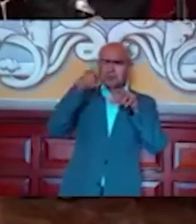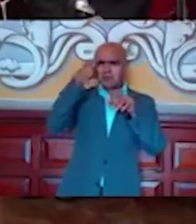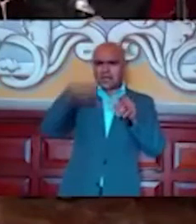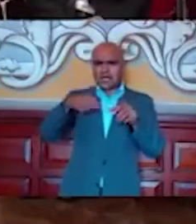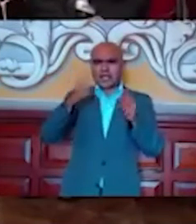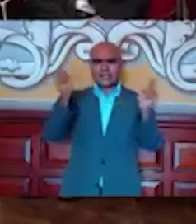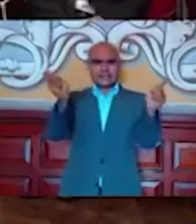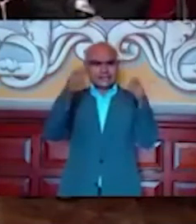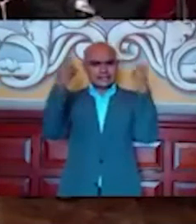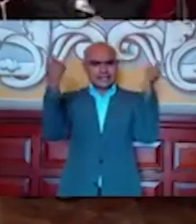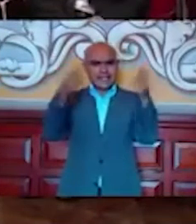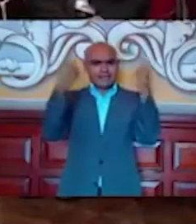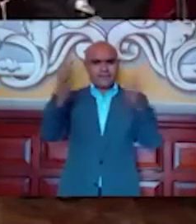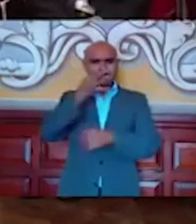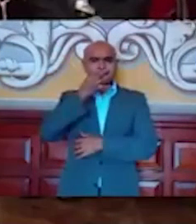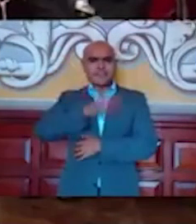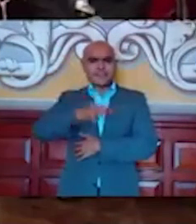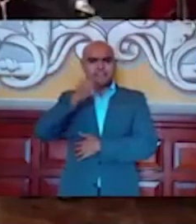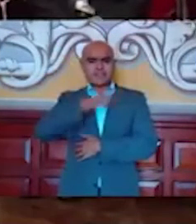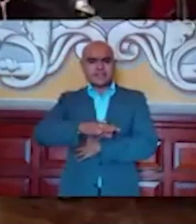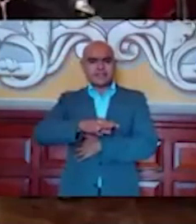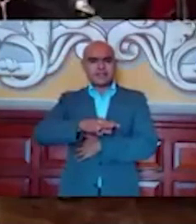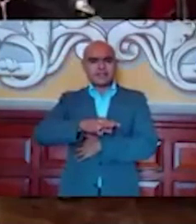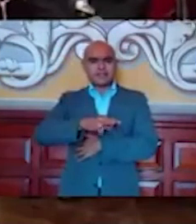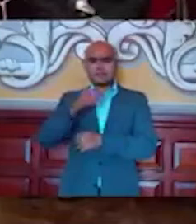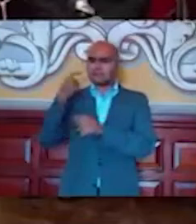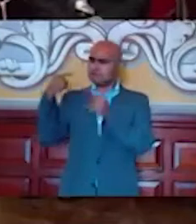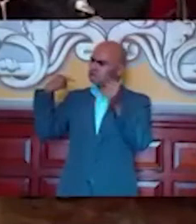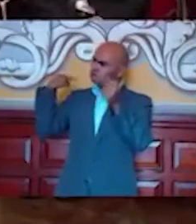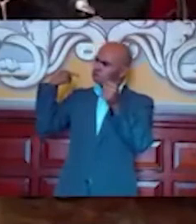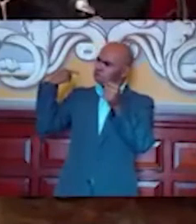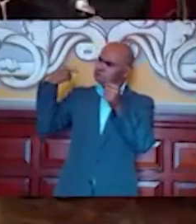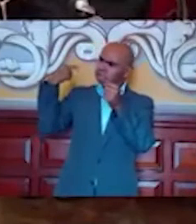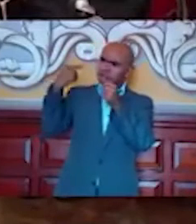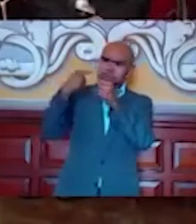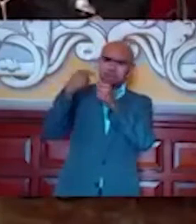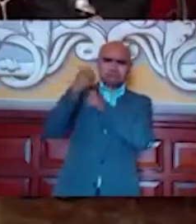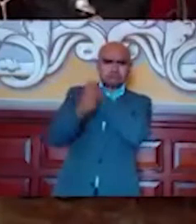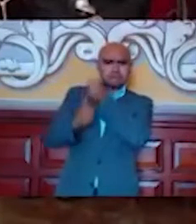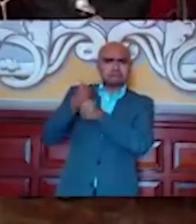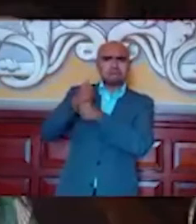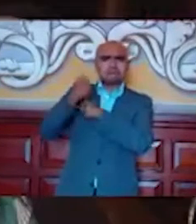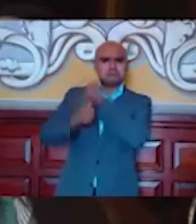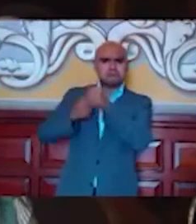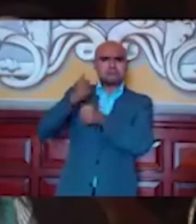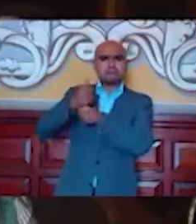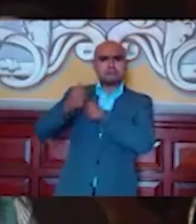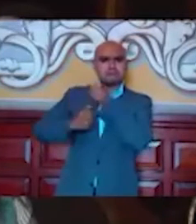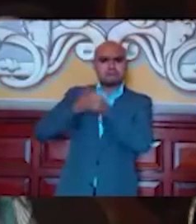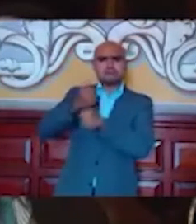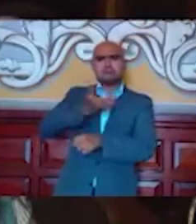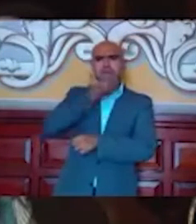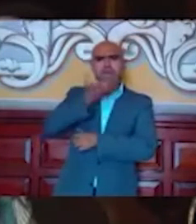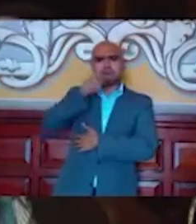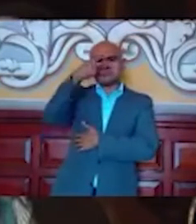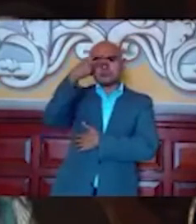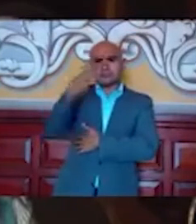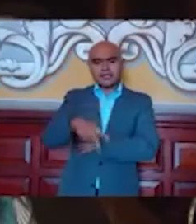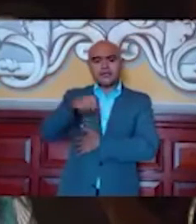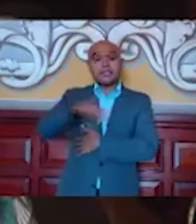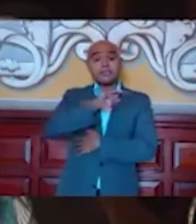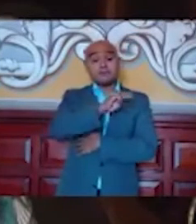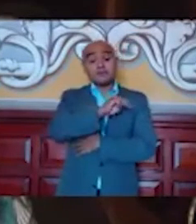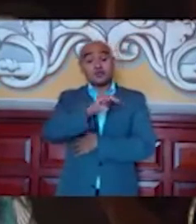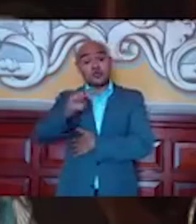ancestralmente hacemos los mexicanos y específicamente en Michoacán con motivo del Día de